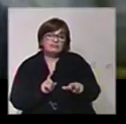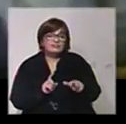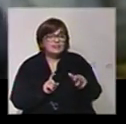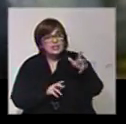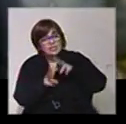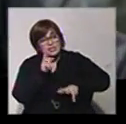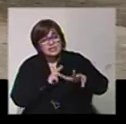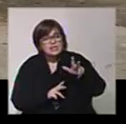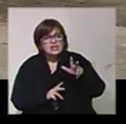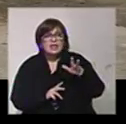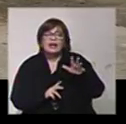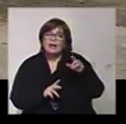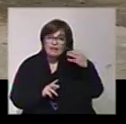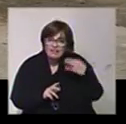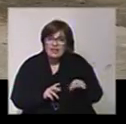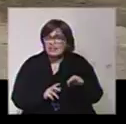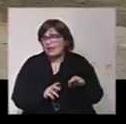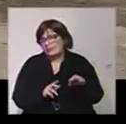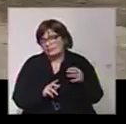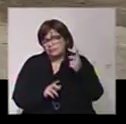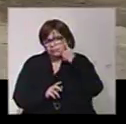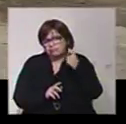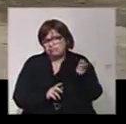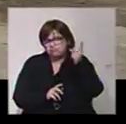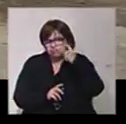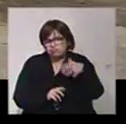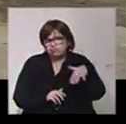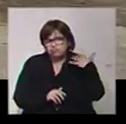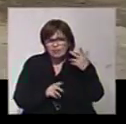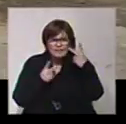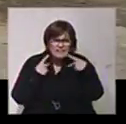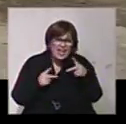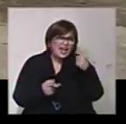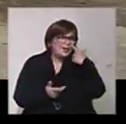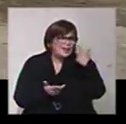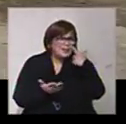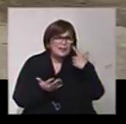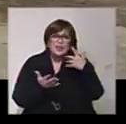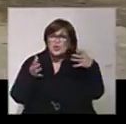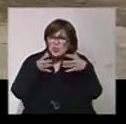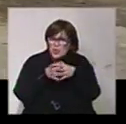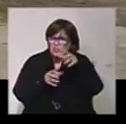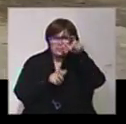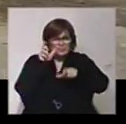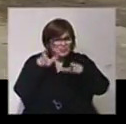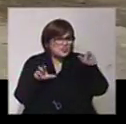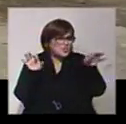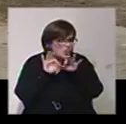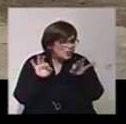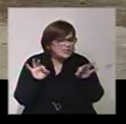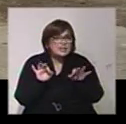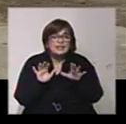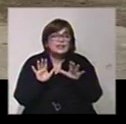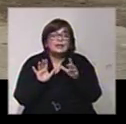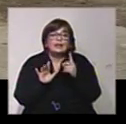verdad, era un tipo con más mundo arriba, con, ¿no?, de viajes, de conocer banda, gente, de andar por